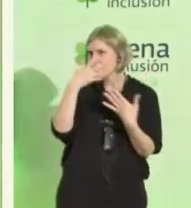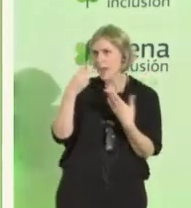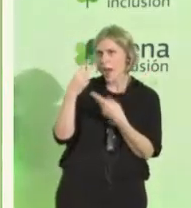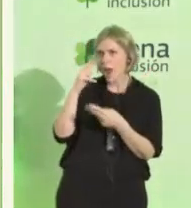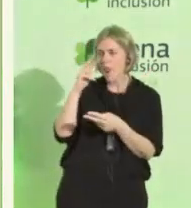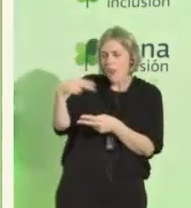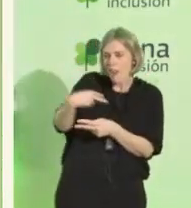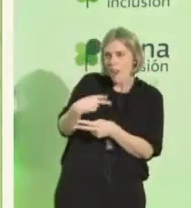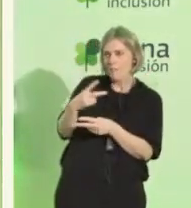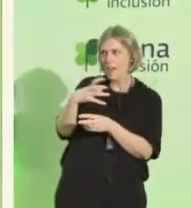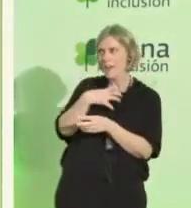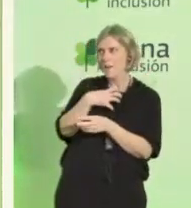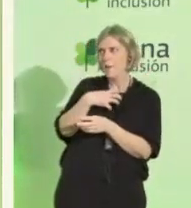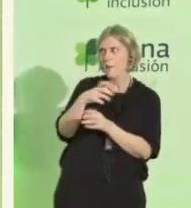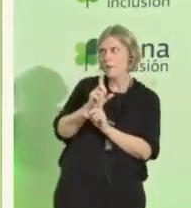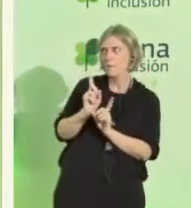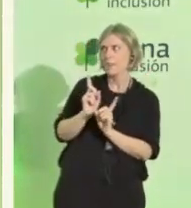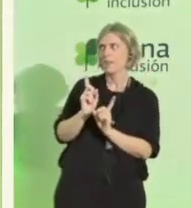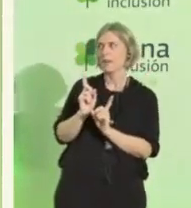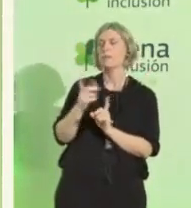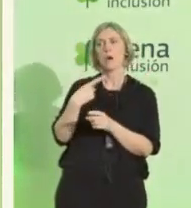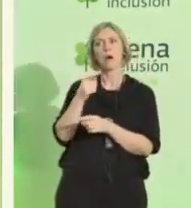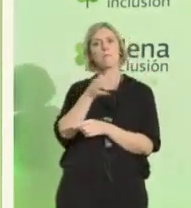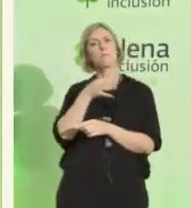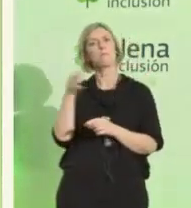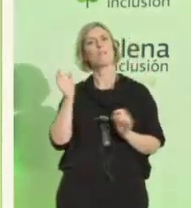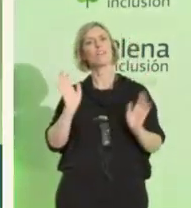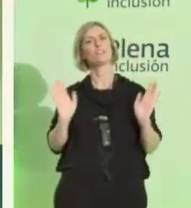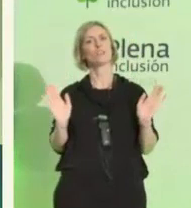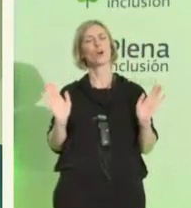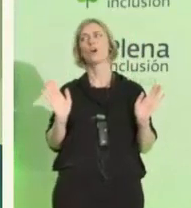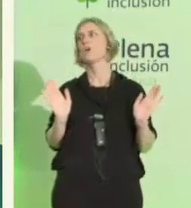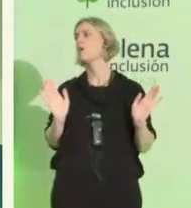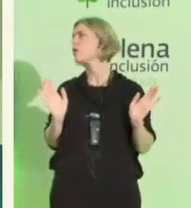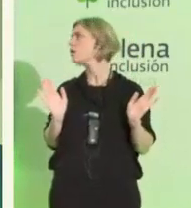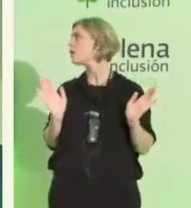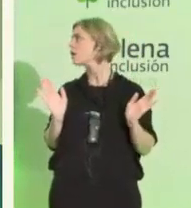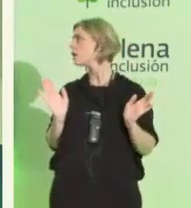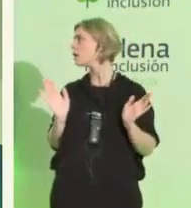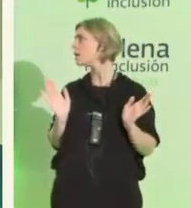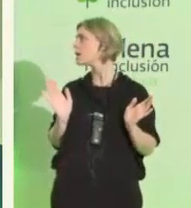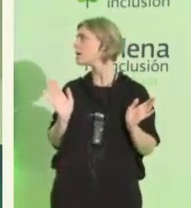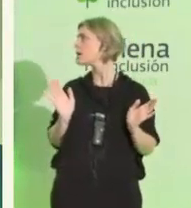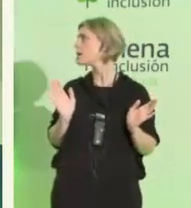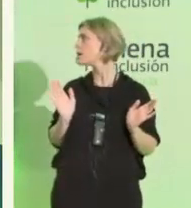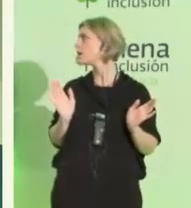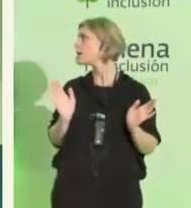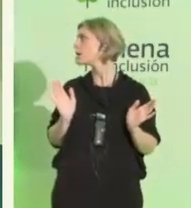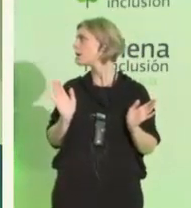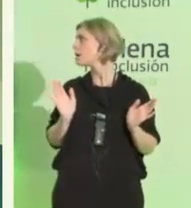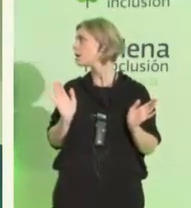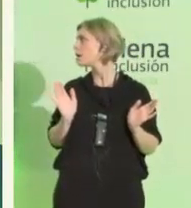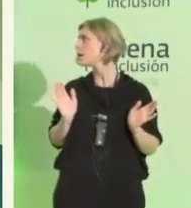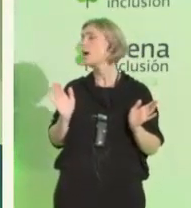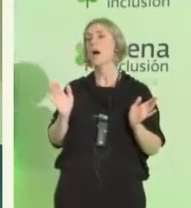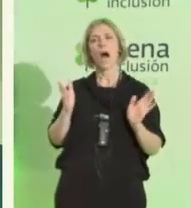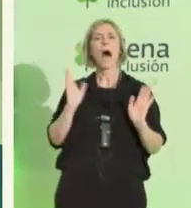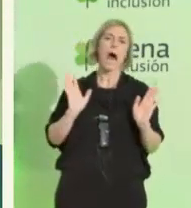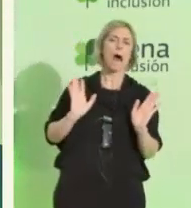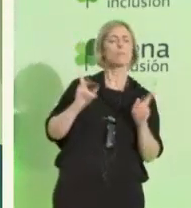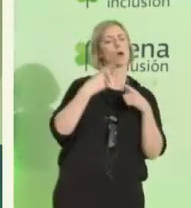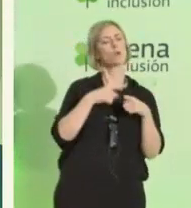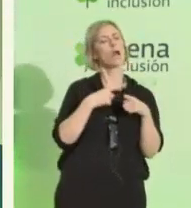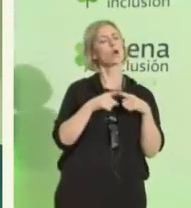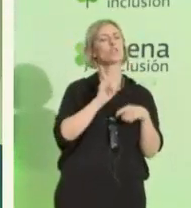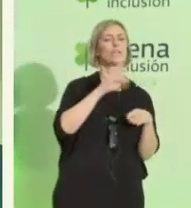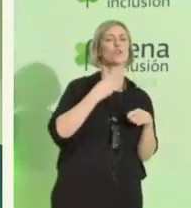perfecto pero sé invisible para una cosa así es muy fácil entonces para una cosa así para una cosa